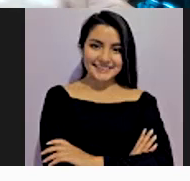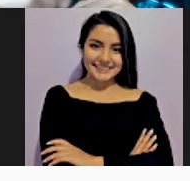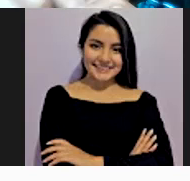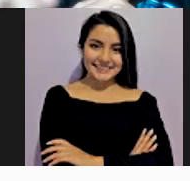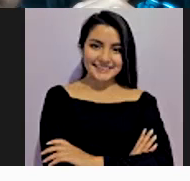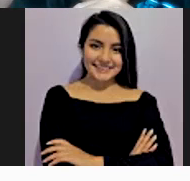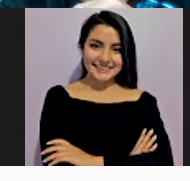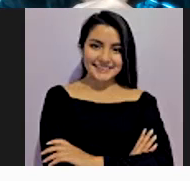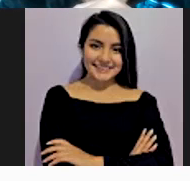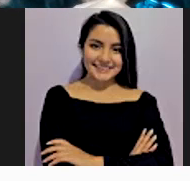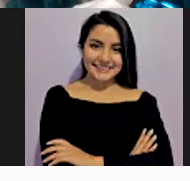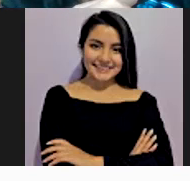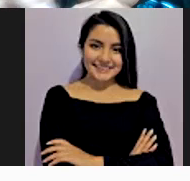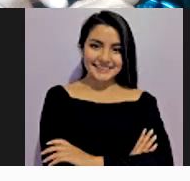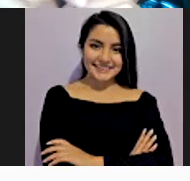Las otras son